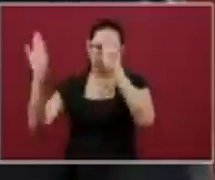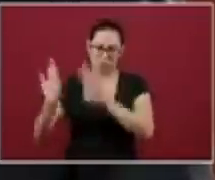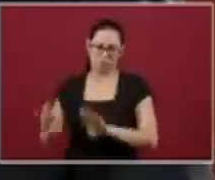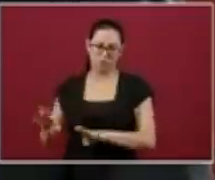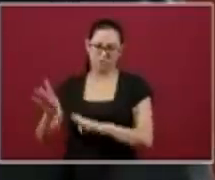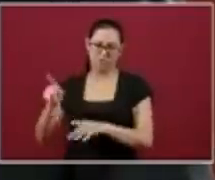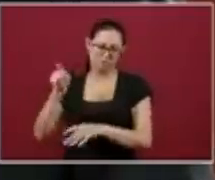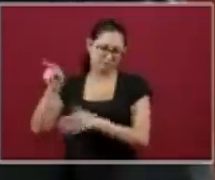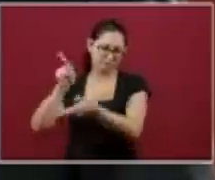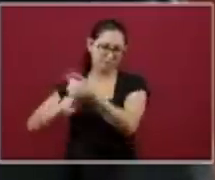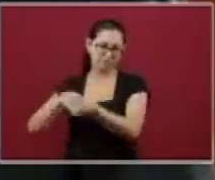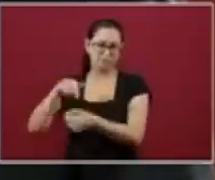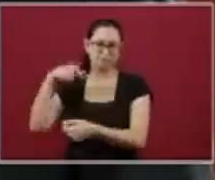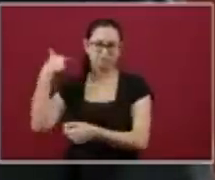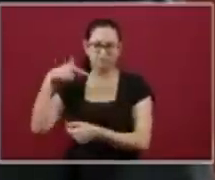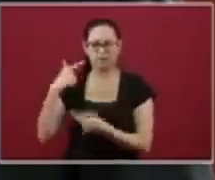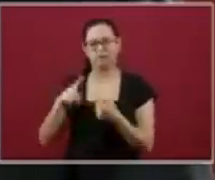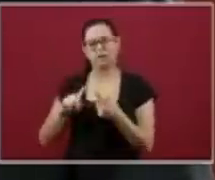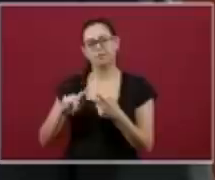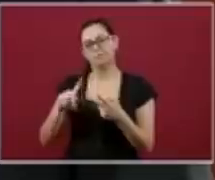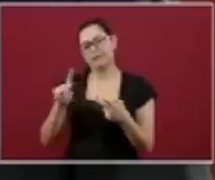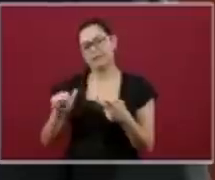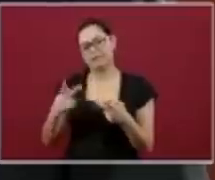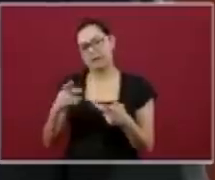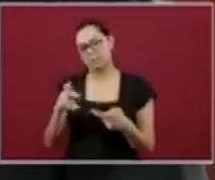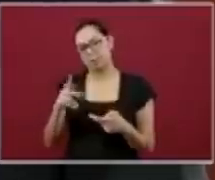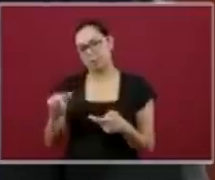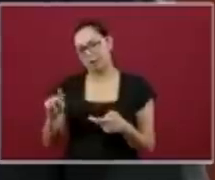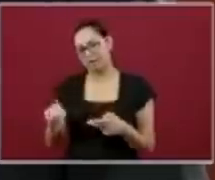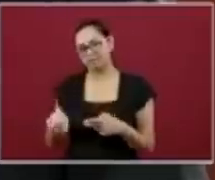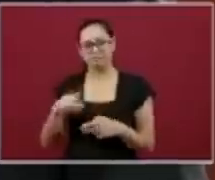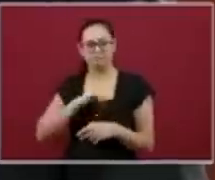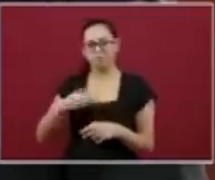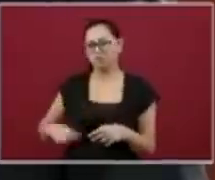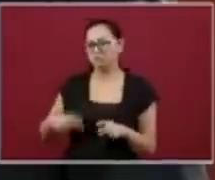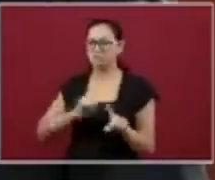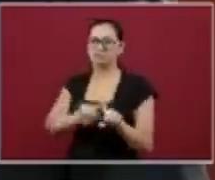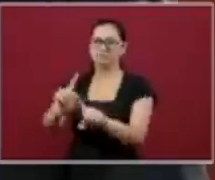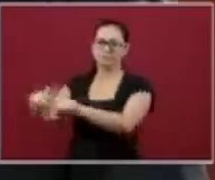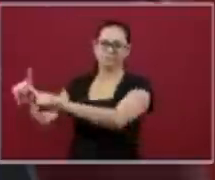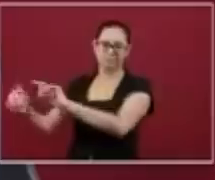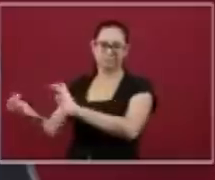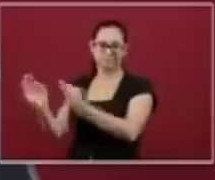de Guadalajara, Zapopan y de otros municipios.